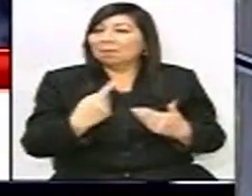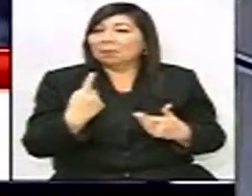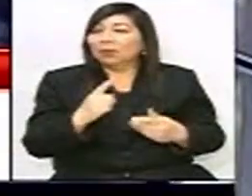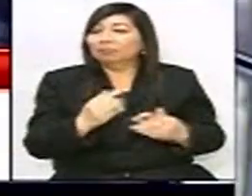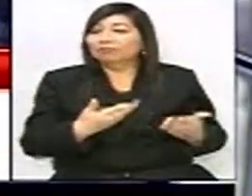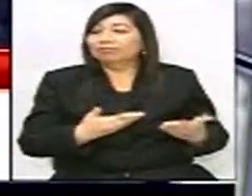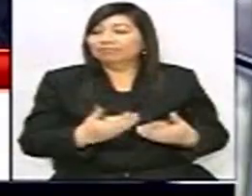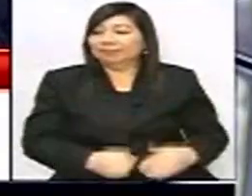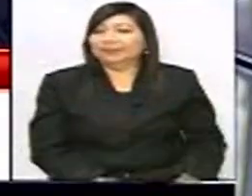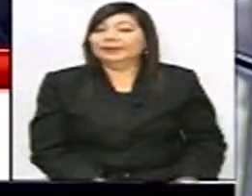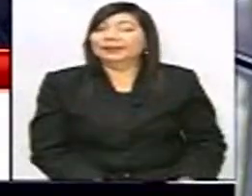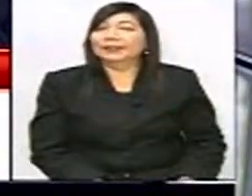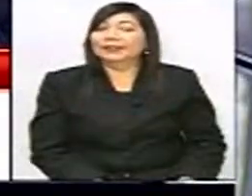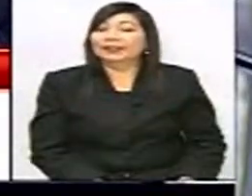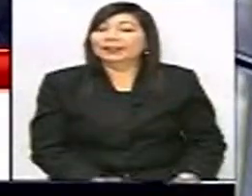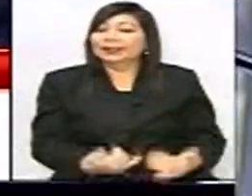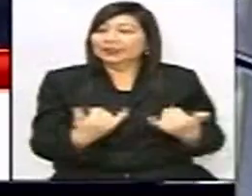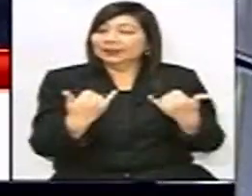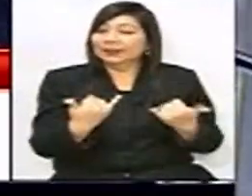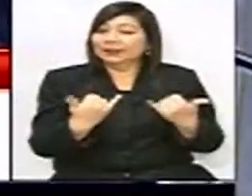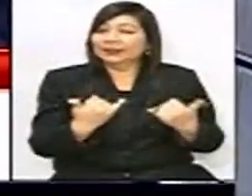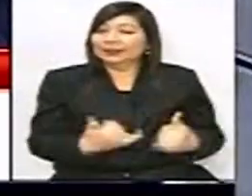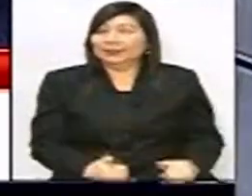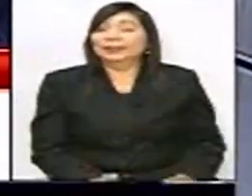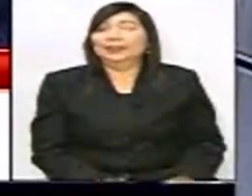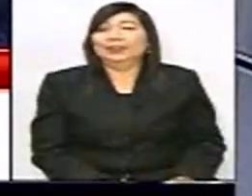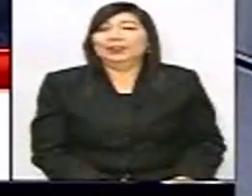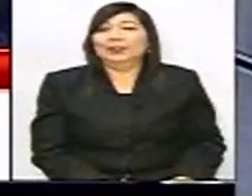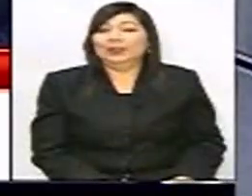ninguna distorsión en ese sentido.